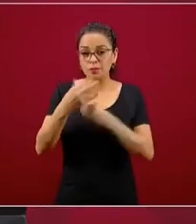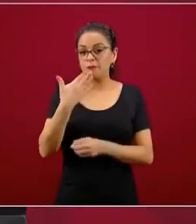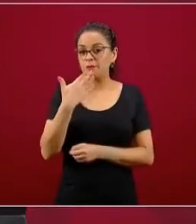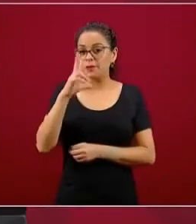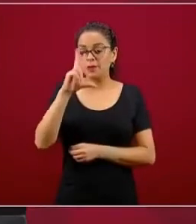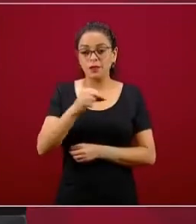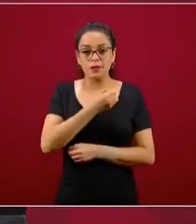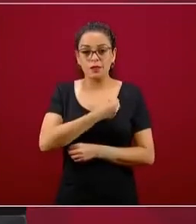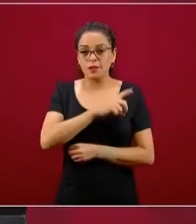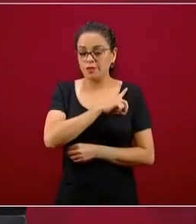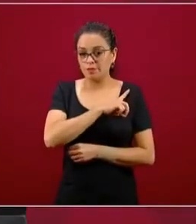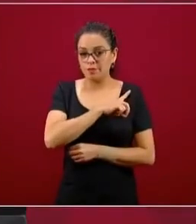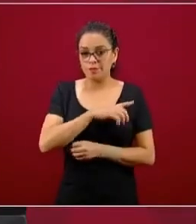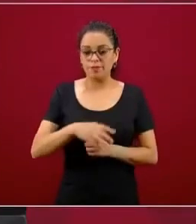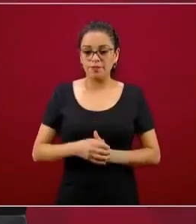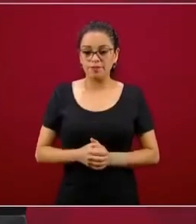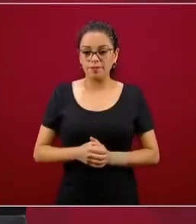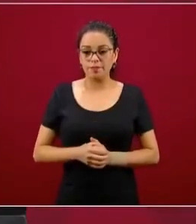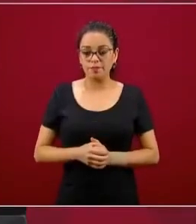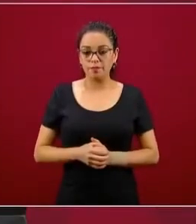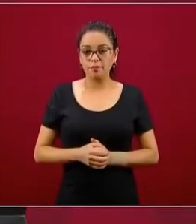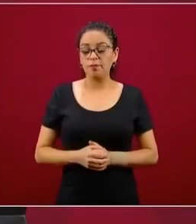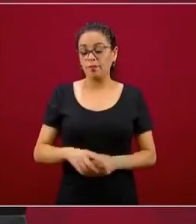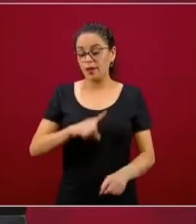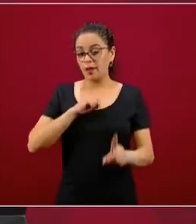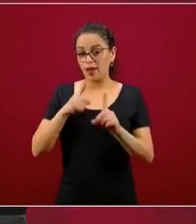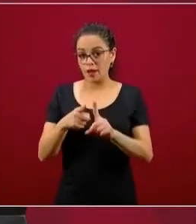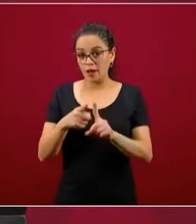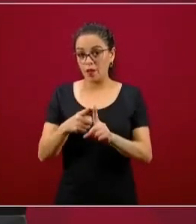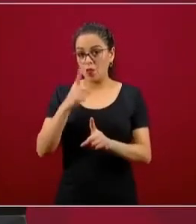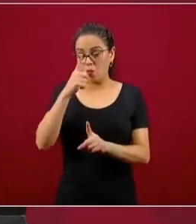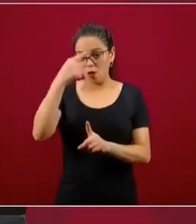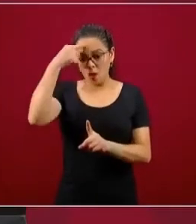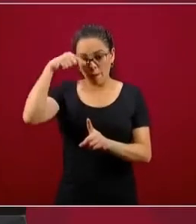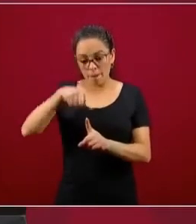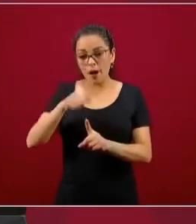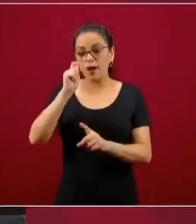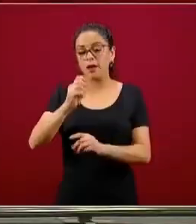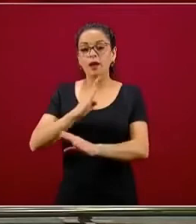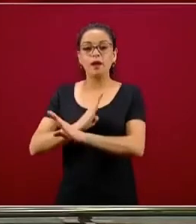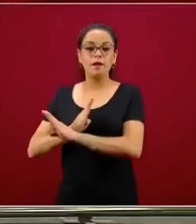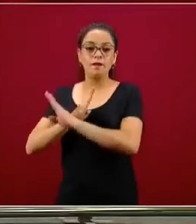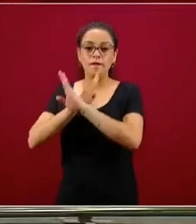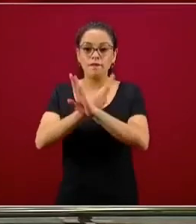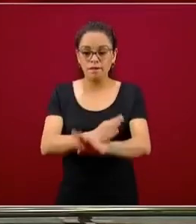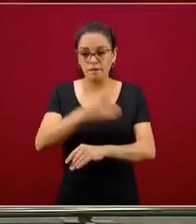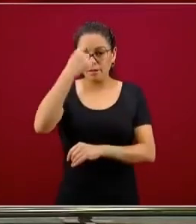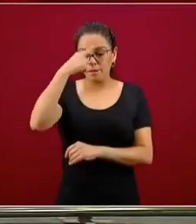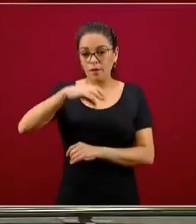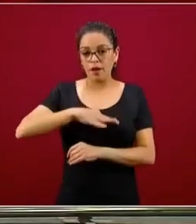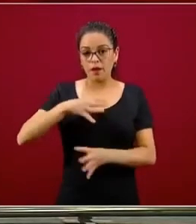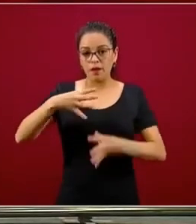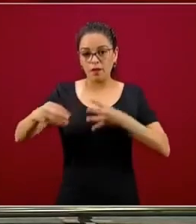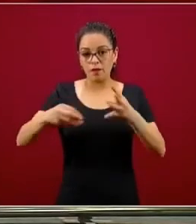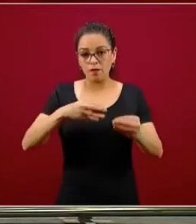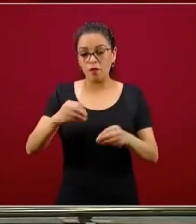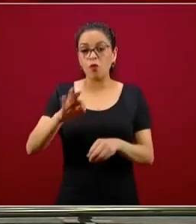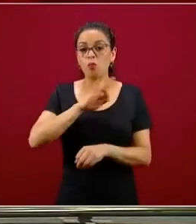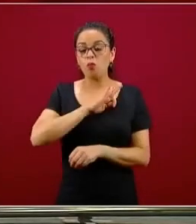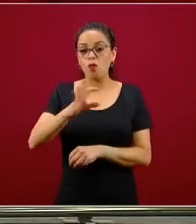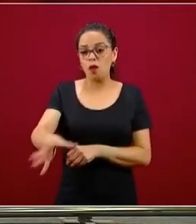Ahorita los referidos directamente a la prevención de infección de una enfermedad que se transmite por vía